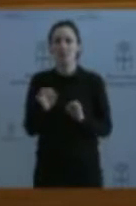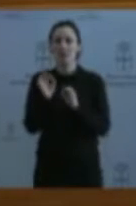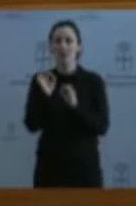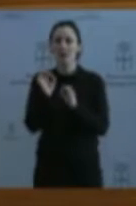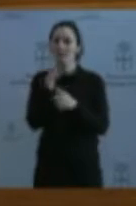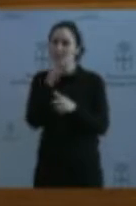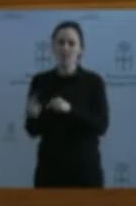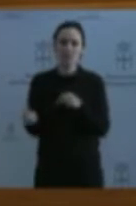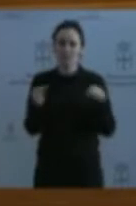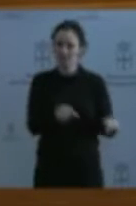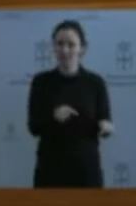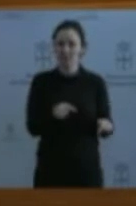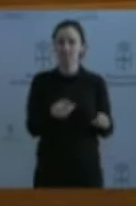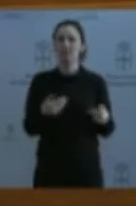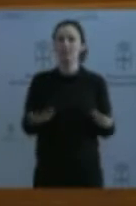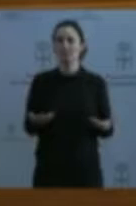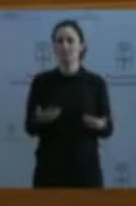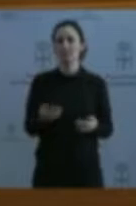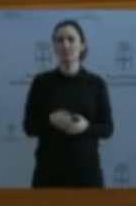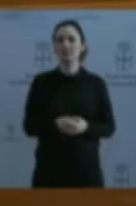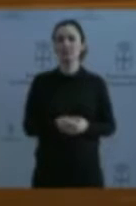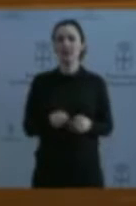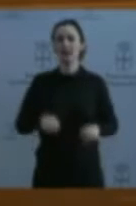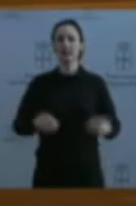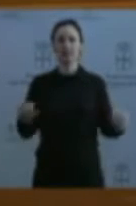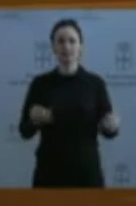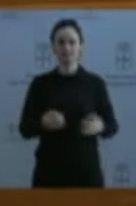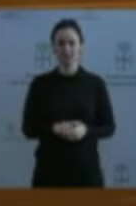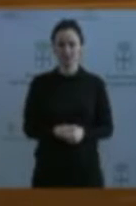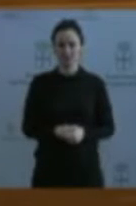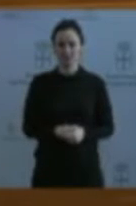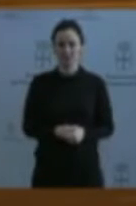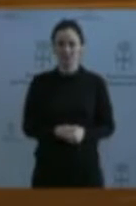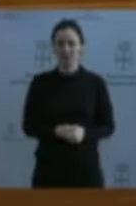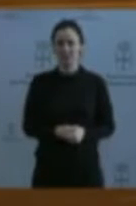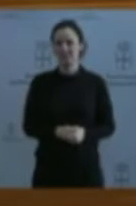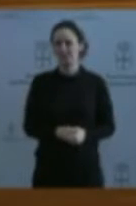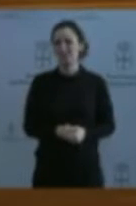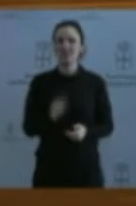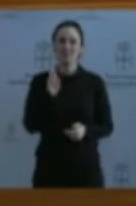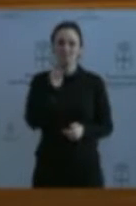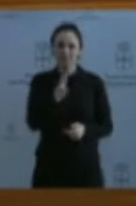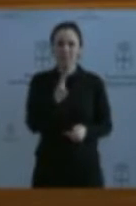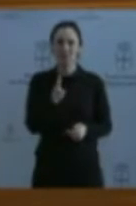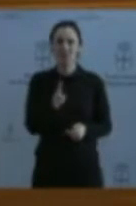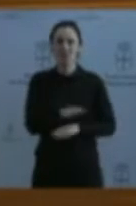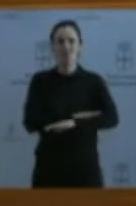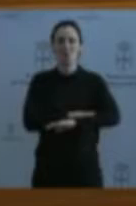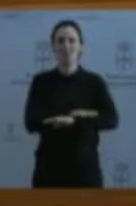lo que ha pasado es que ha habido una dejadez real de ambos gobiernos en este